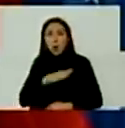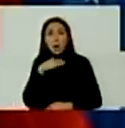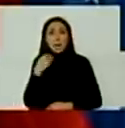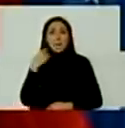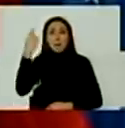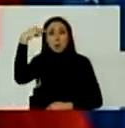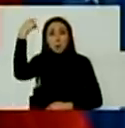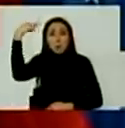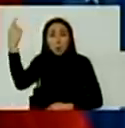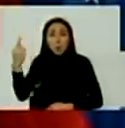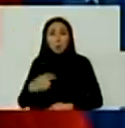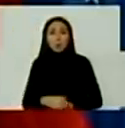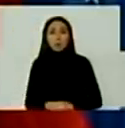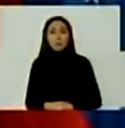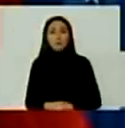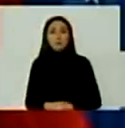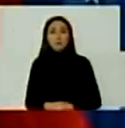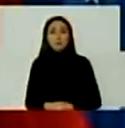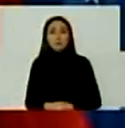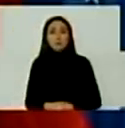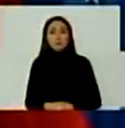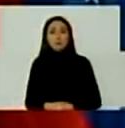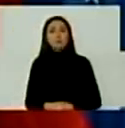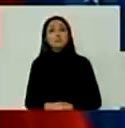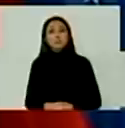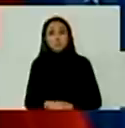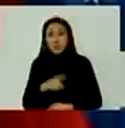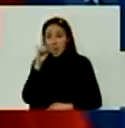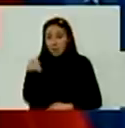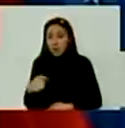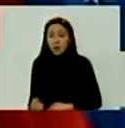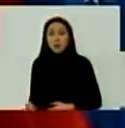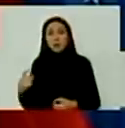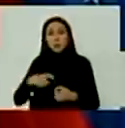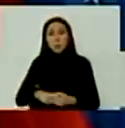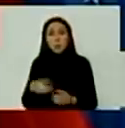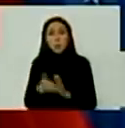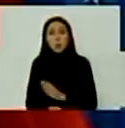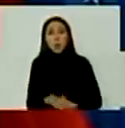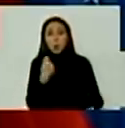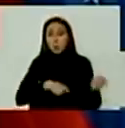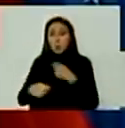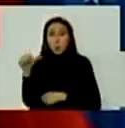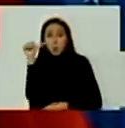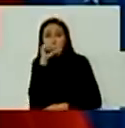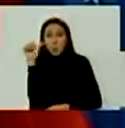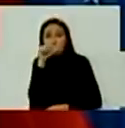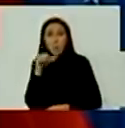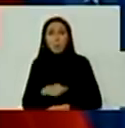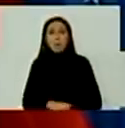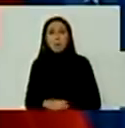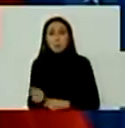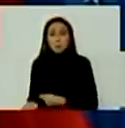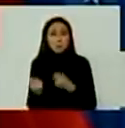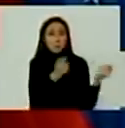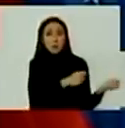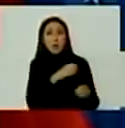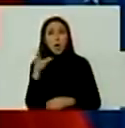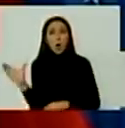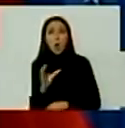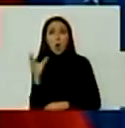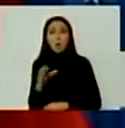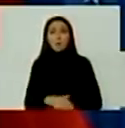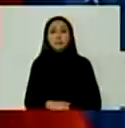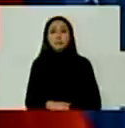Psicópatas, muchos de ellos incluso vinculados por la vía del tráfico de drogas al propio Estado colombiano. Ya hemos visto lo que